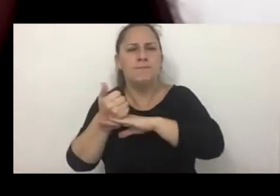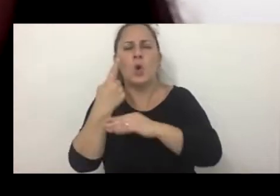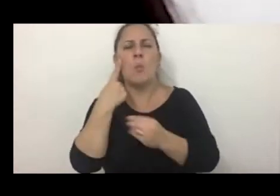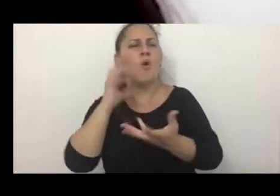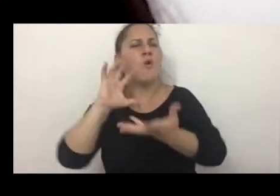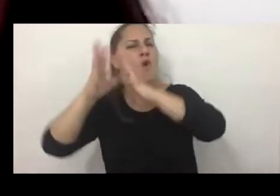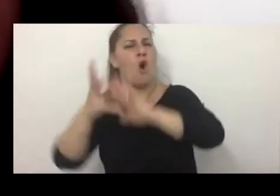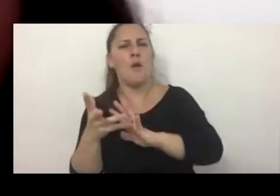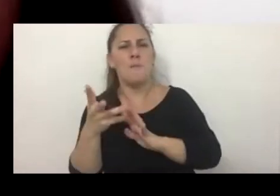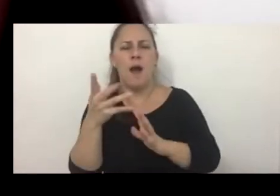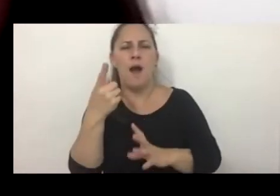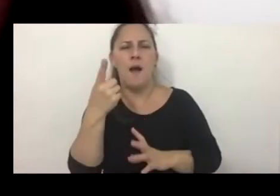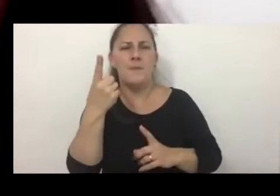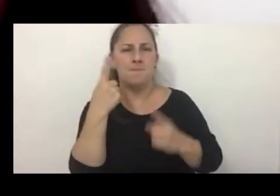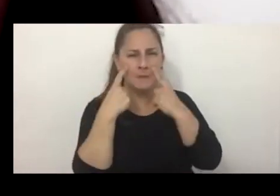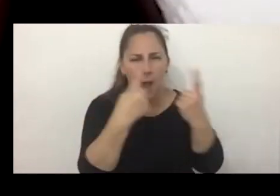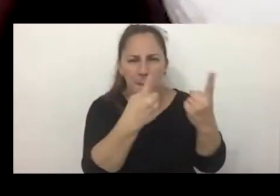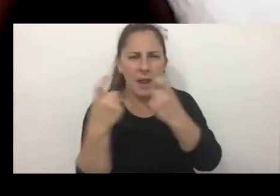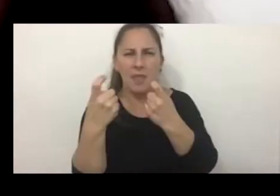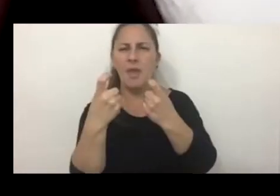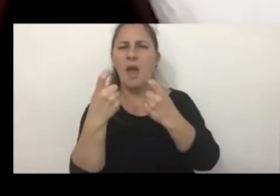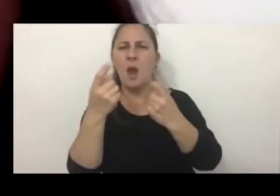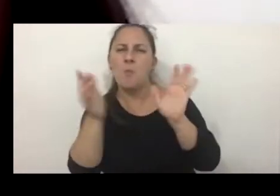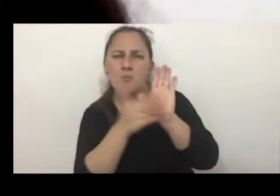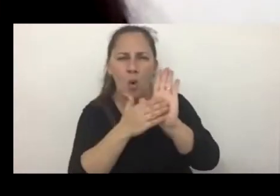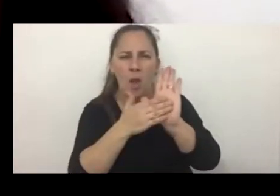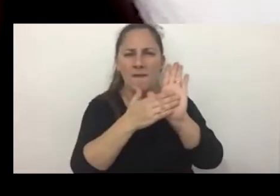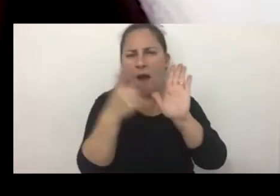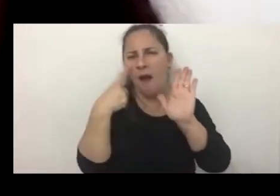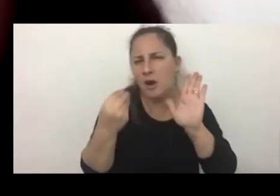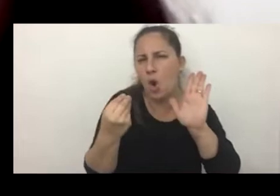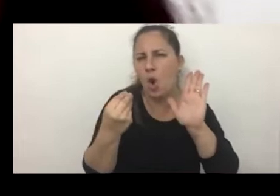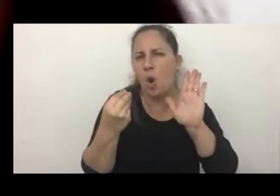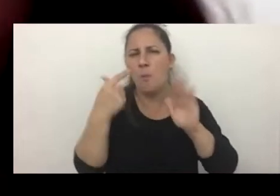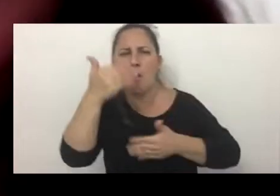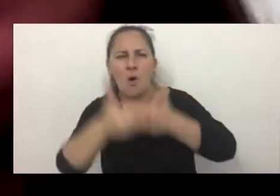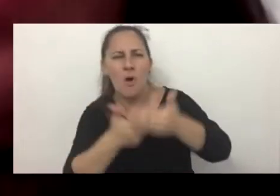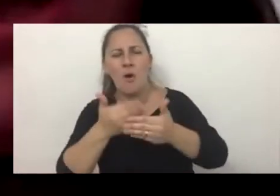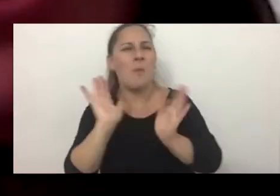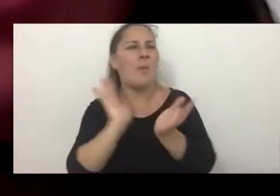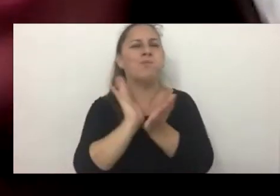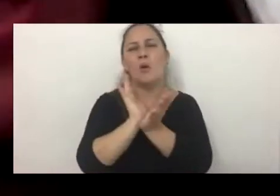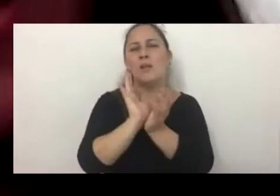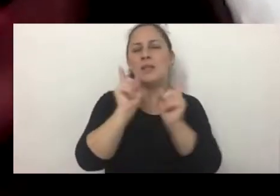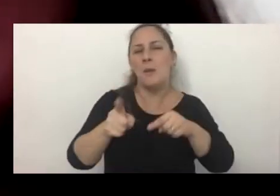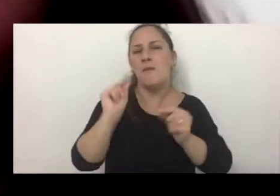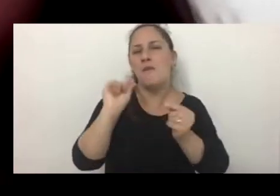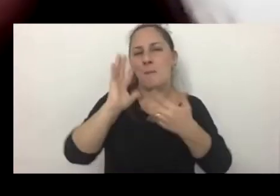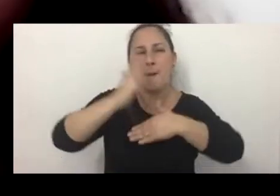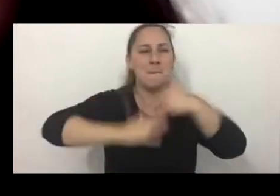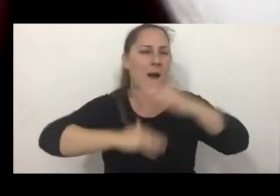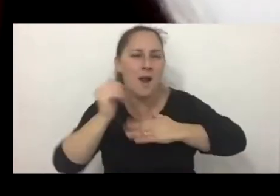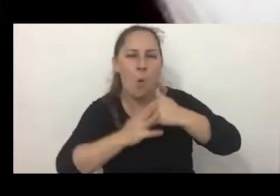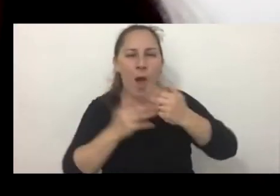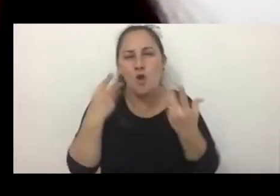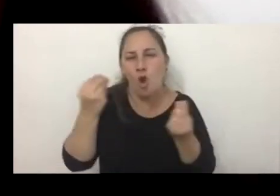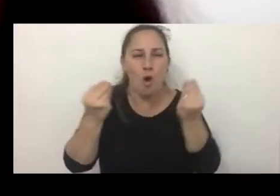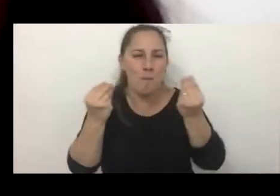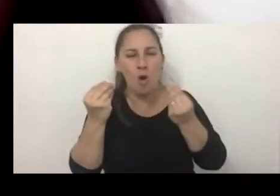y de lo normal, ¿no es cierto? Pero por el otro lado trajo estas cuestiones que se fueron sosteniendo a lo largo de los